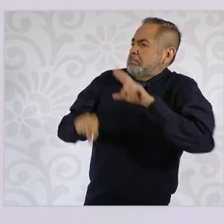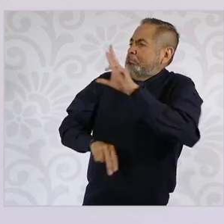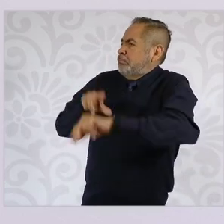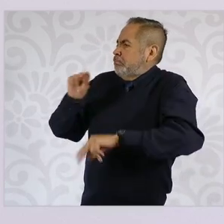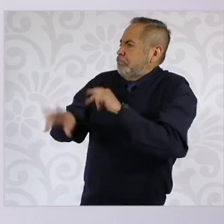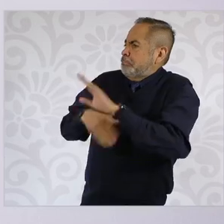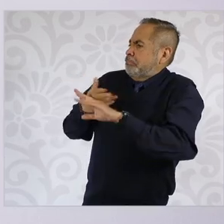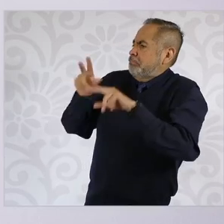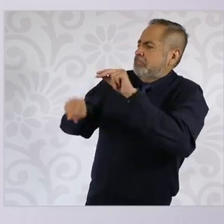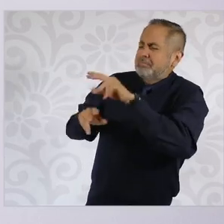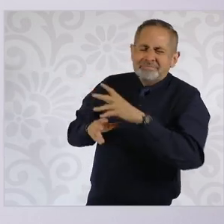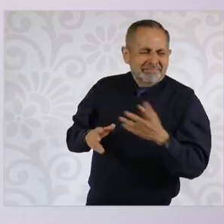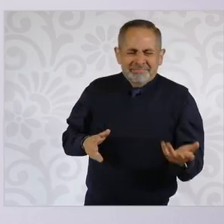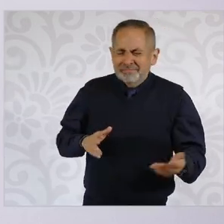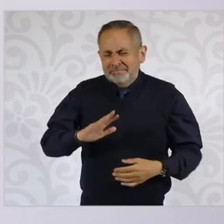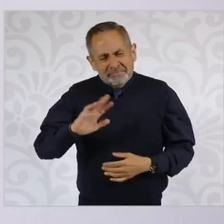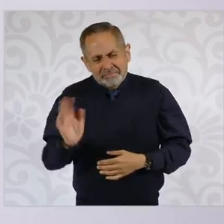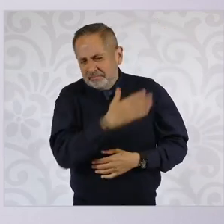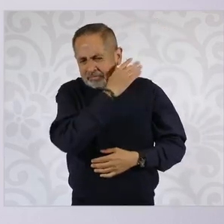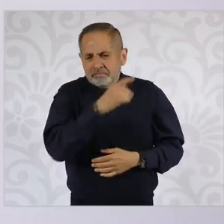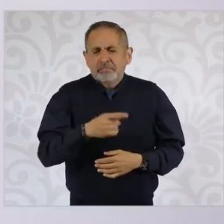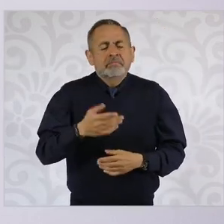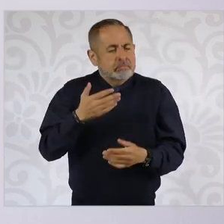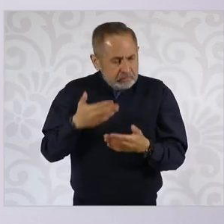Entonces, estamos construyendo un mejor país